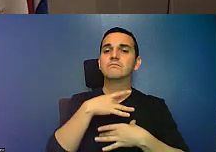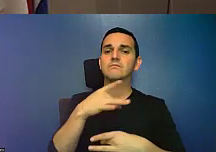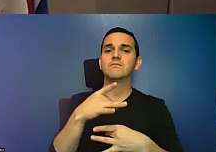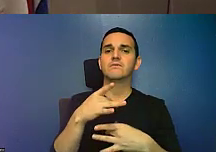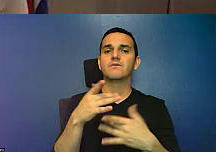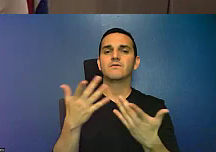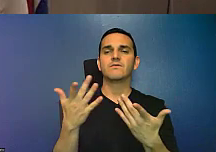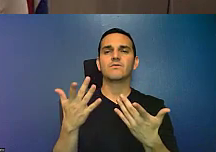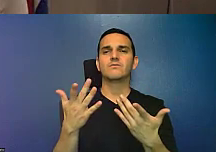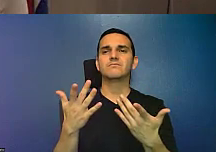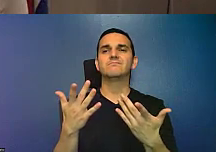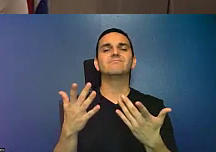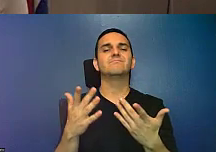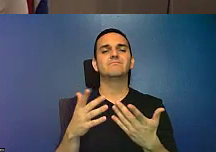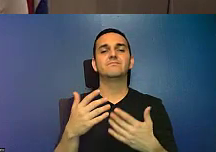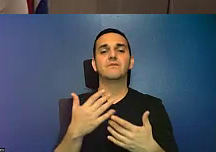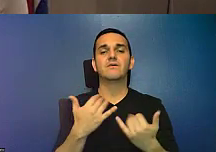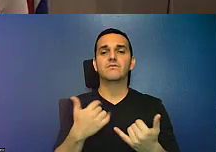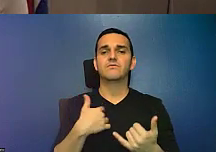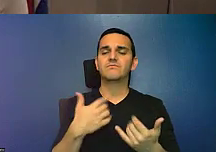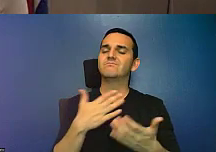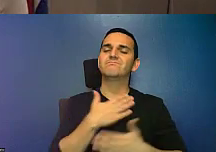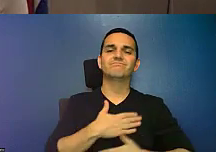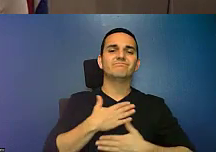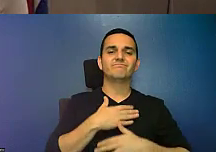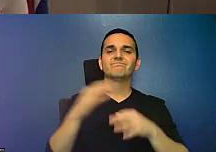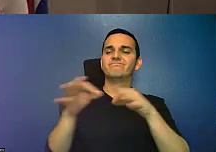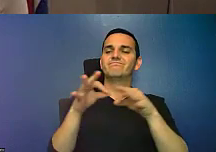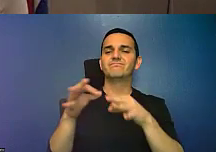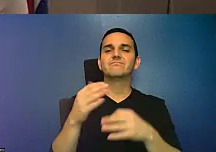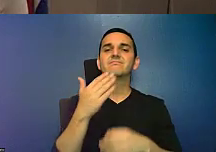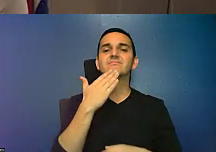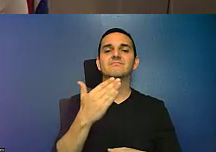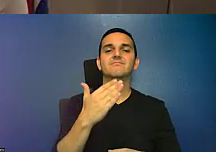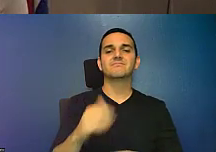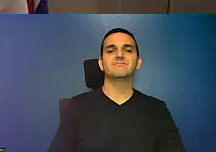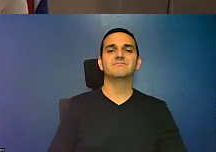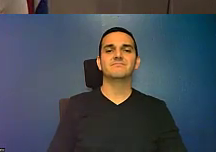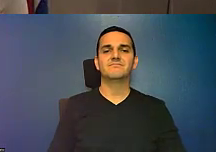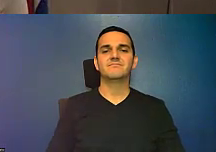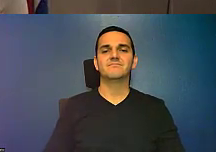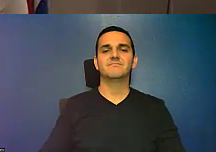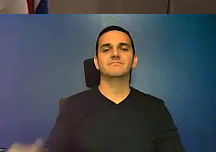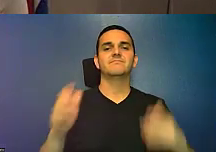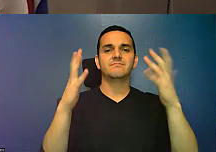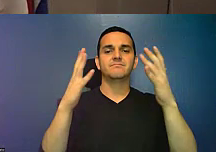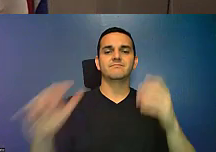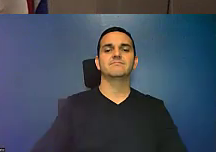intereses y desafíos. Entonces, ha sido un gusto y muchísimas gracias.